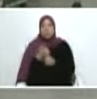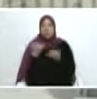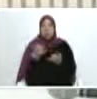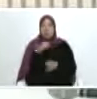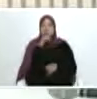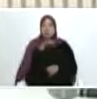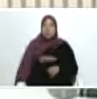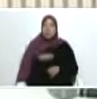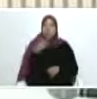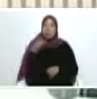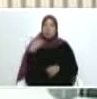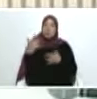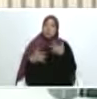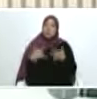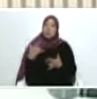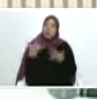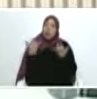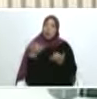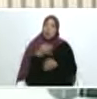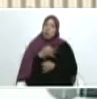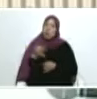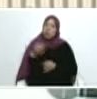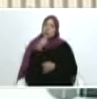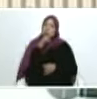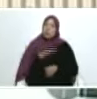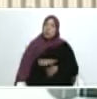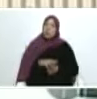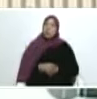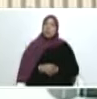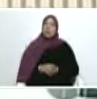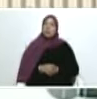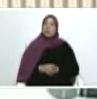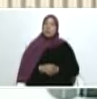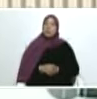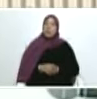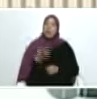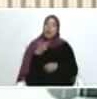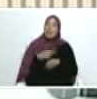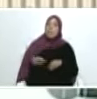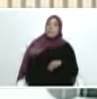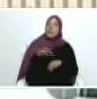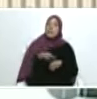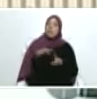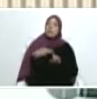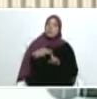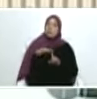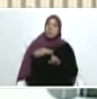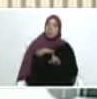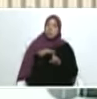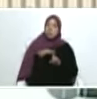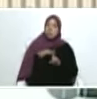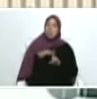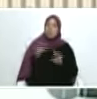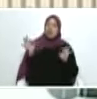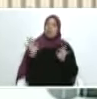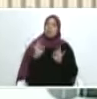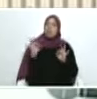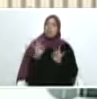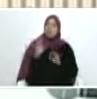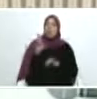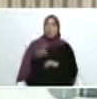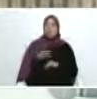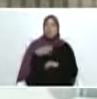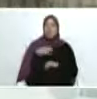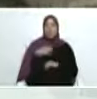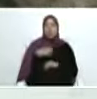historia. Estamos del lado correcto de la historia. Y en las peores circunstancias, nervios de acero, lo